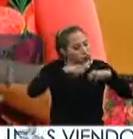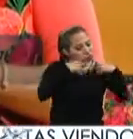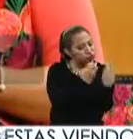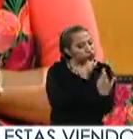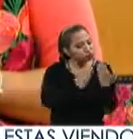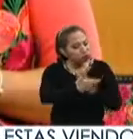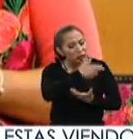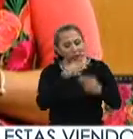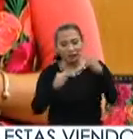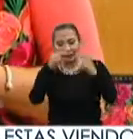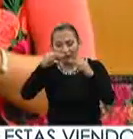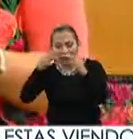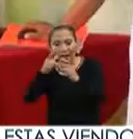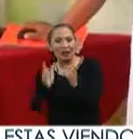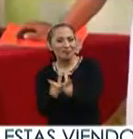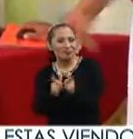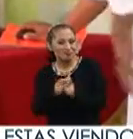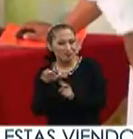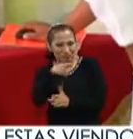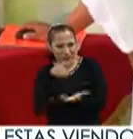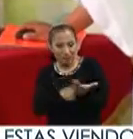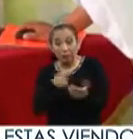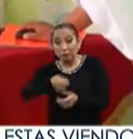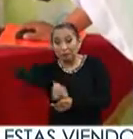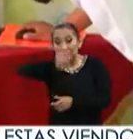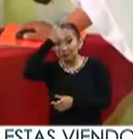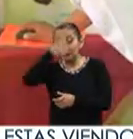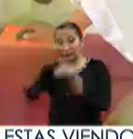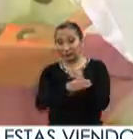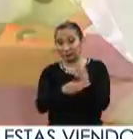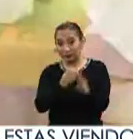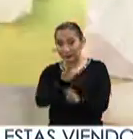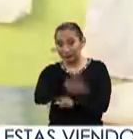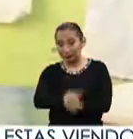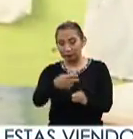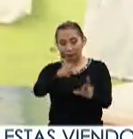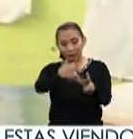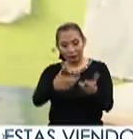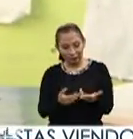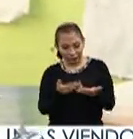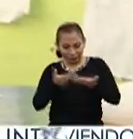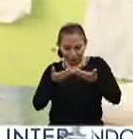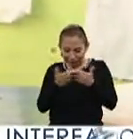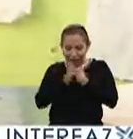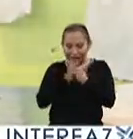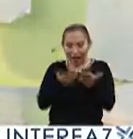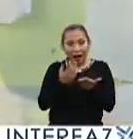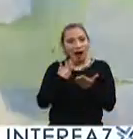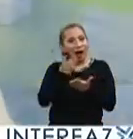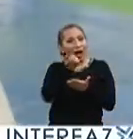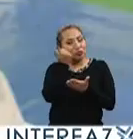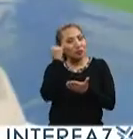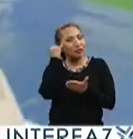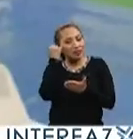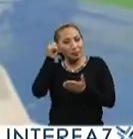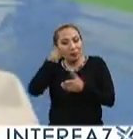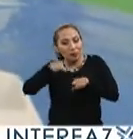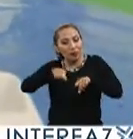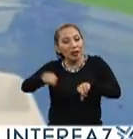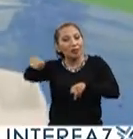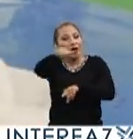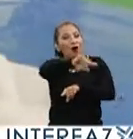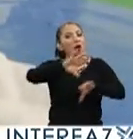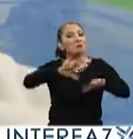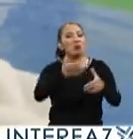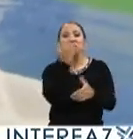multigrado, en grupos bilingües. Por primera vez, estos materiales serán recibidos por los estudiantes indígenas al mismo tiempo